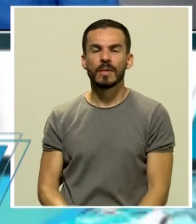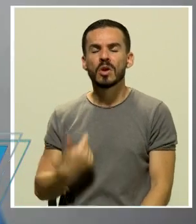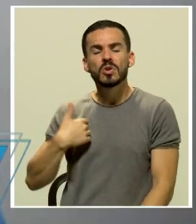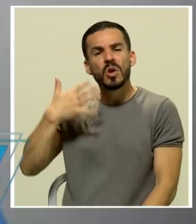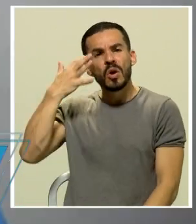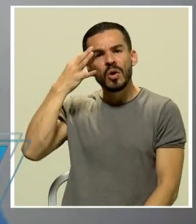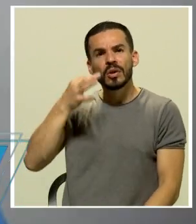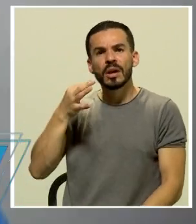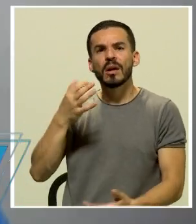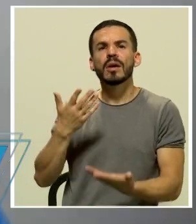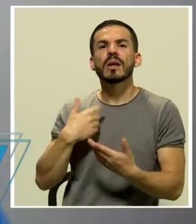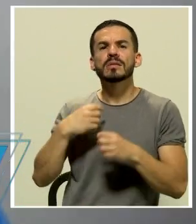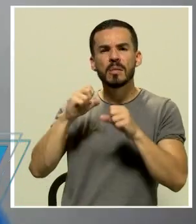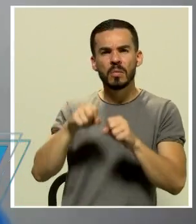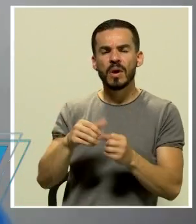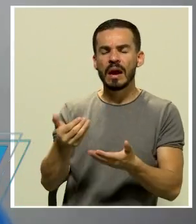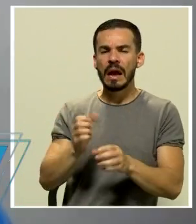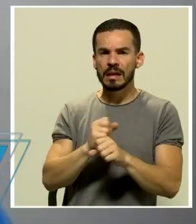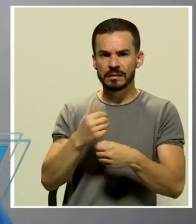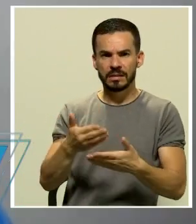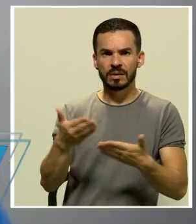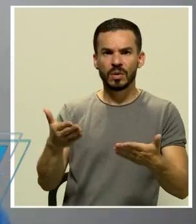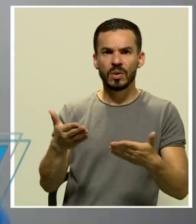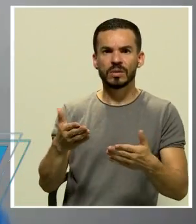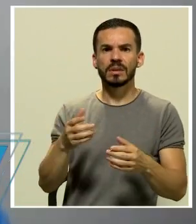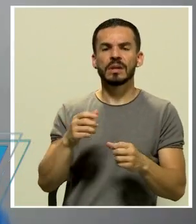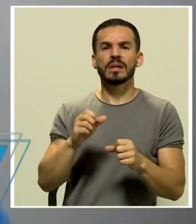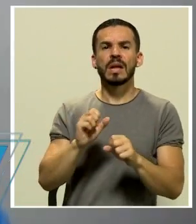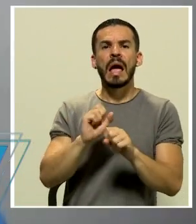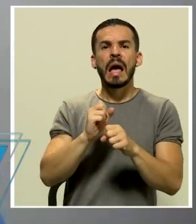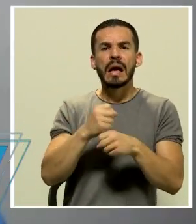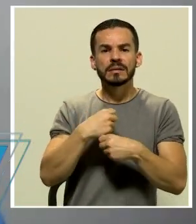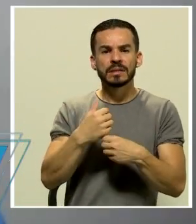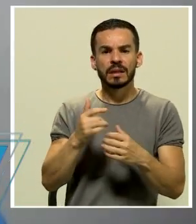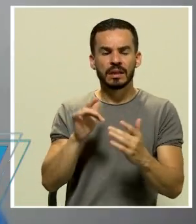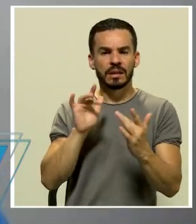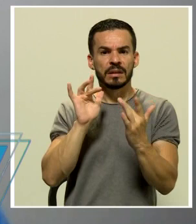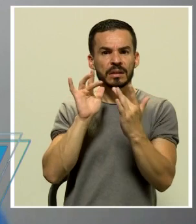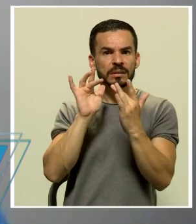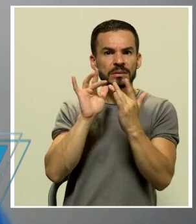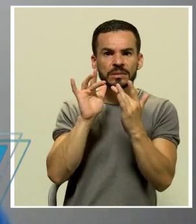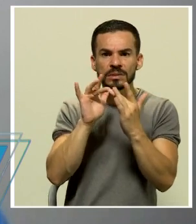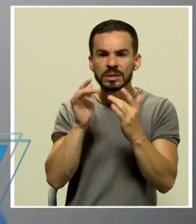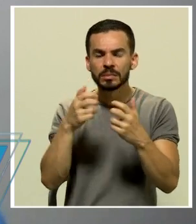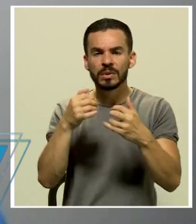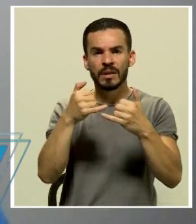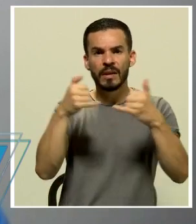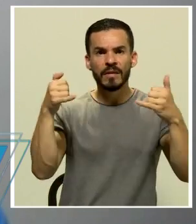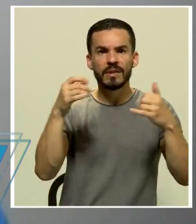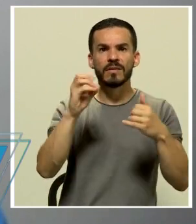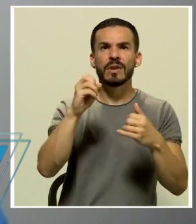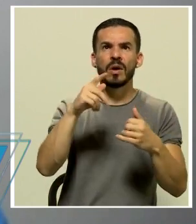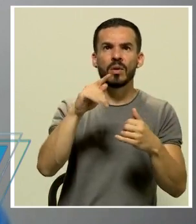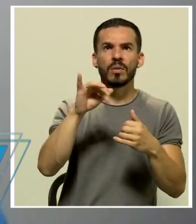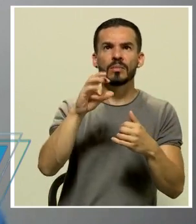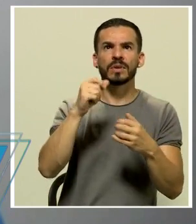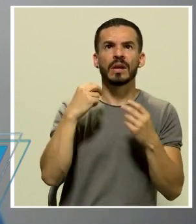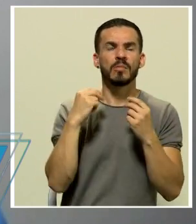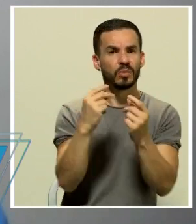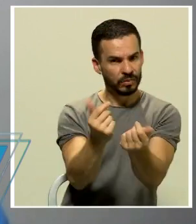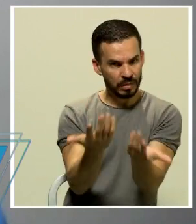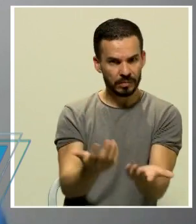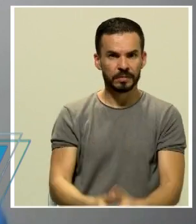creo que se pueden hacer cosas, ¿verdad? Hacer disponibles conexiones de fibra óptica muy